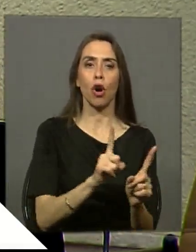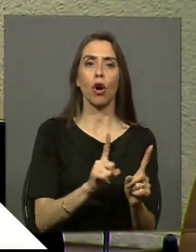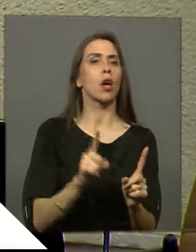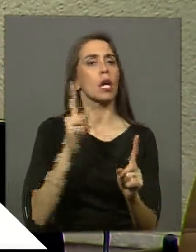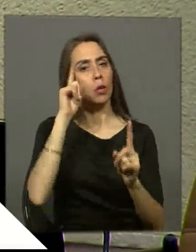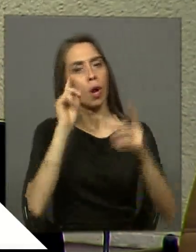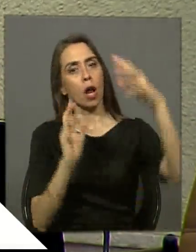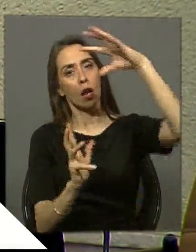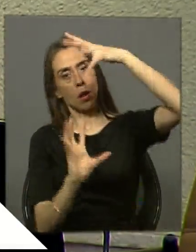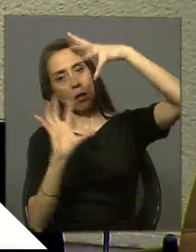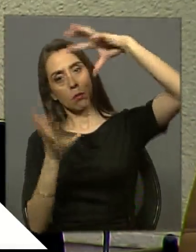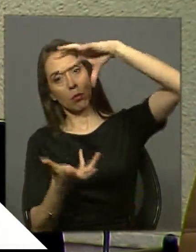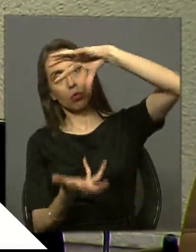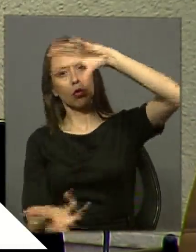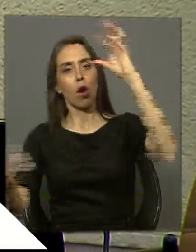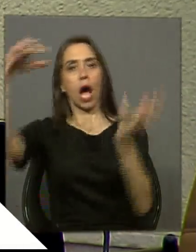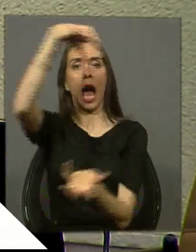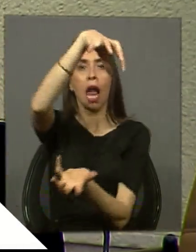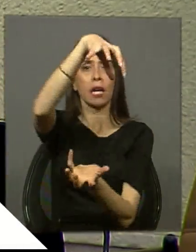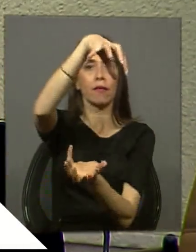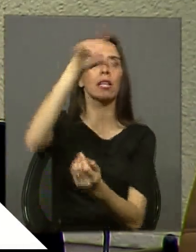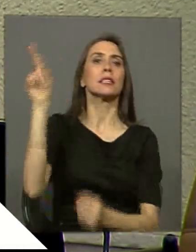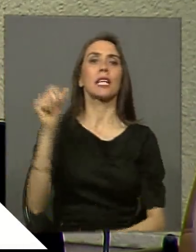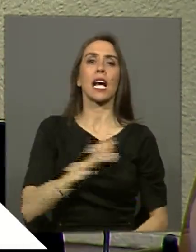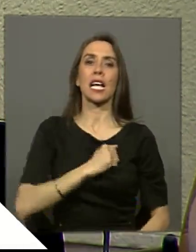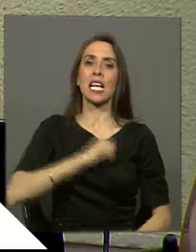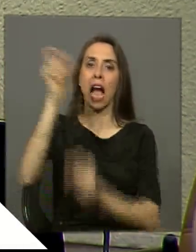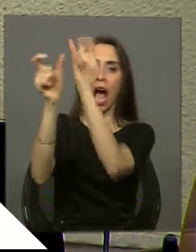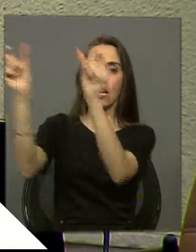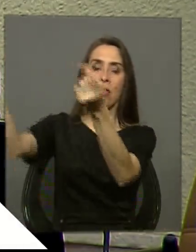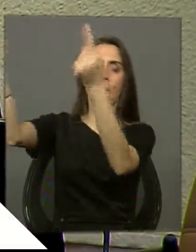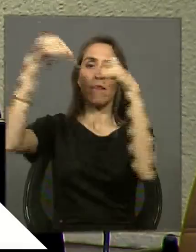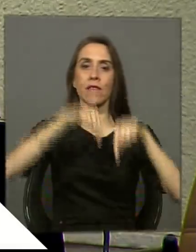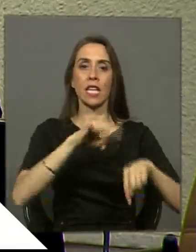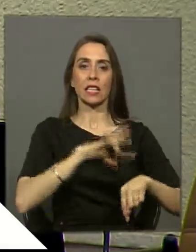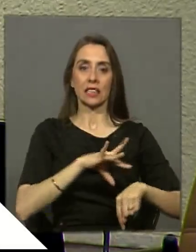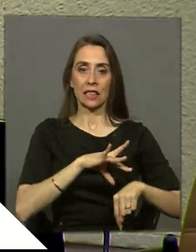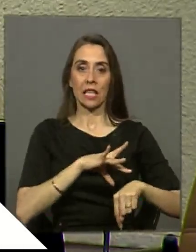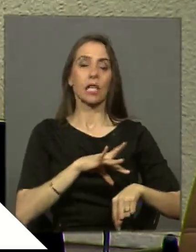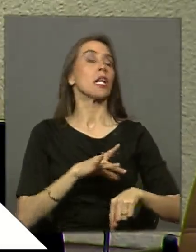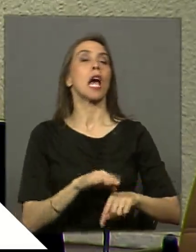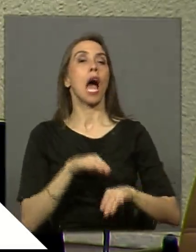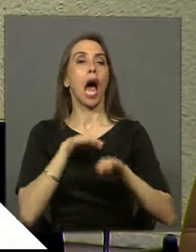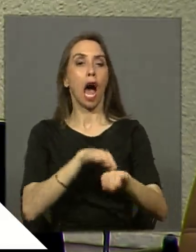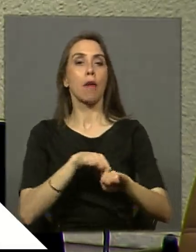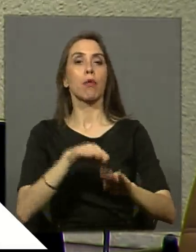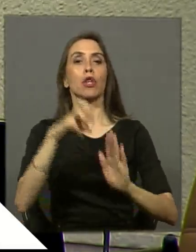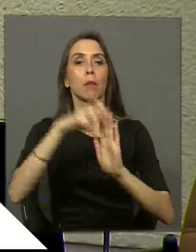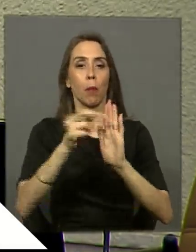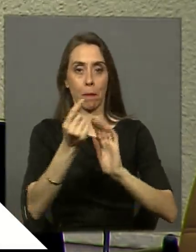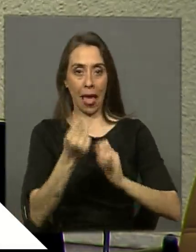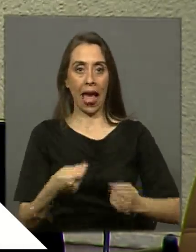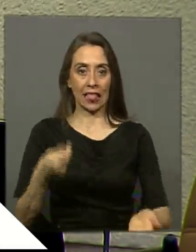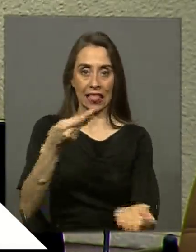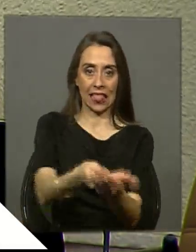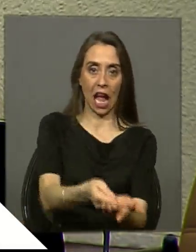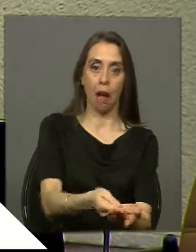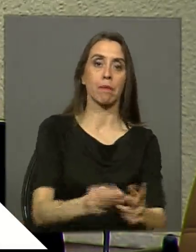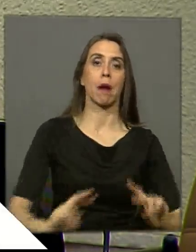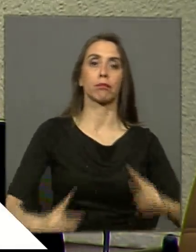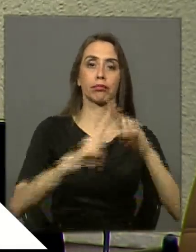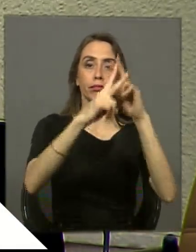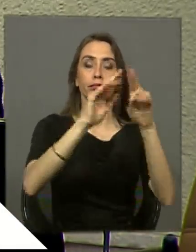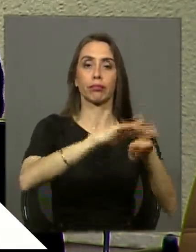al revés los canadienses pueden venir aquí a Chile a apoyar proyectos de infraestructura para mejorar sus pensiones